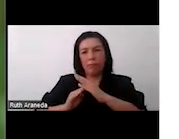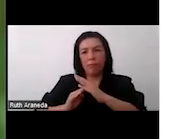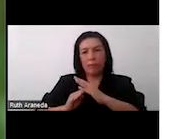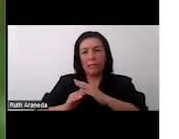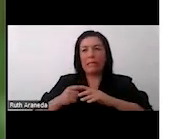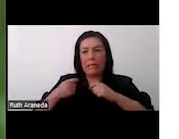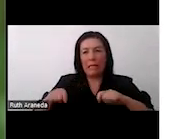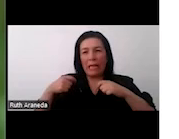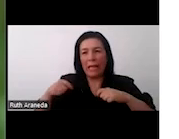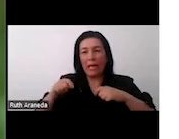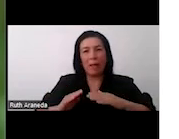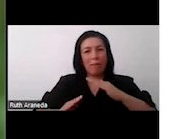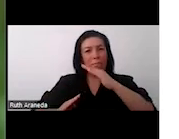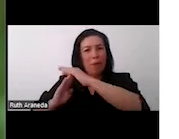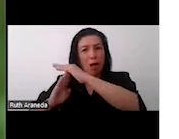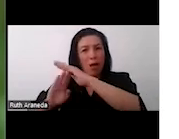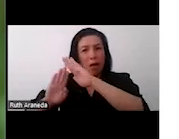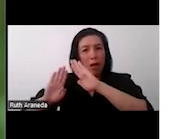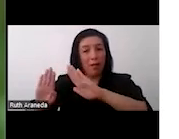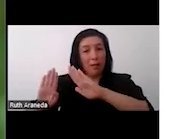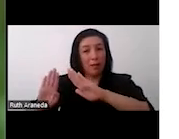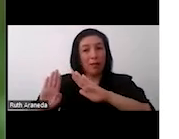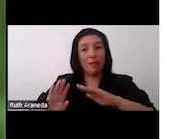intentar de que no se repita o